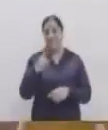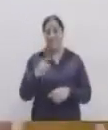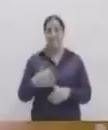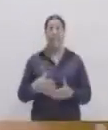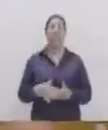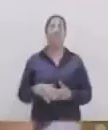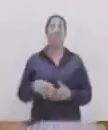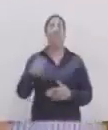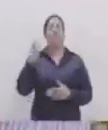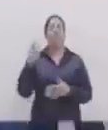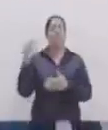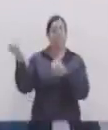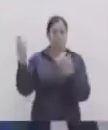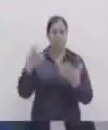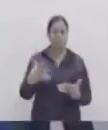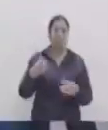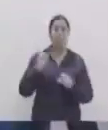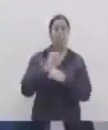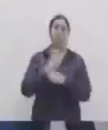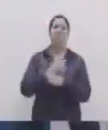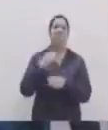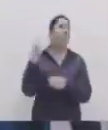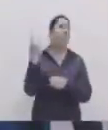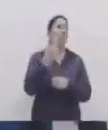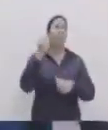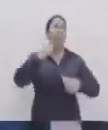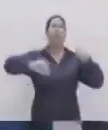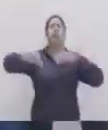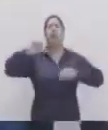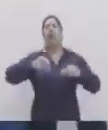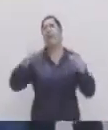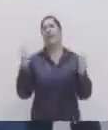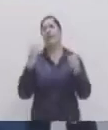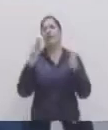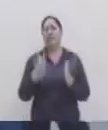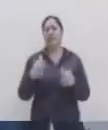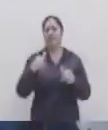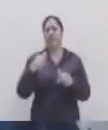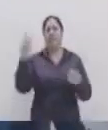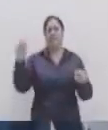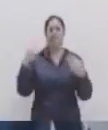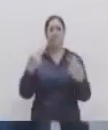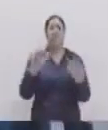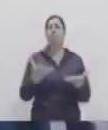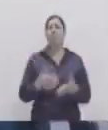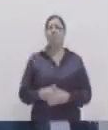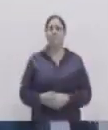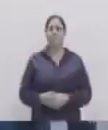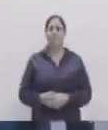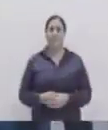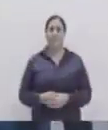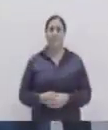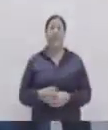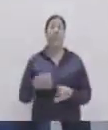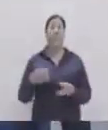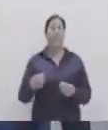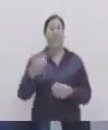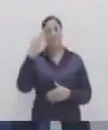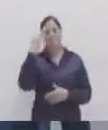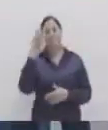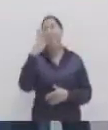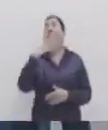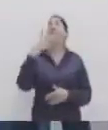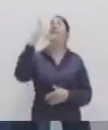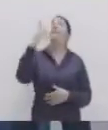ordenado. Ana María, si usted pudiera darle un mensaje a todos los artistas que nos están viendo, ¿cuál sería? Bueno,